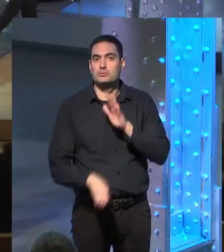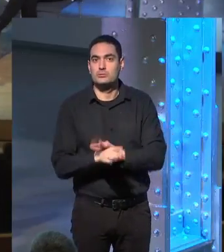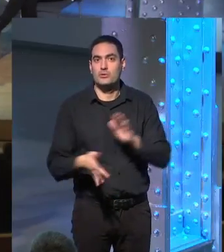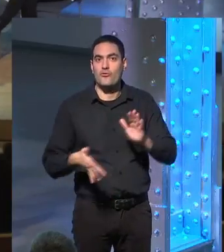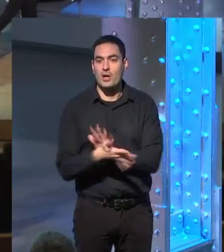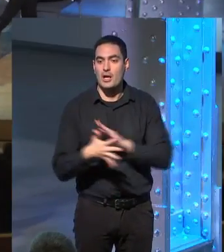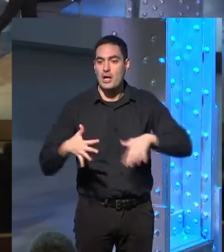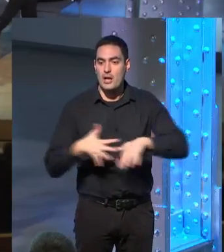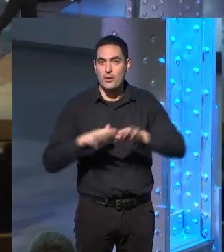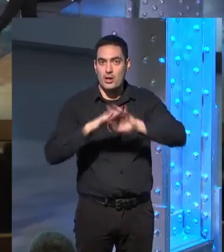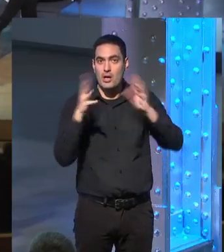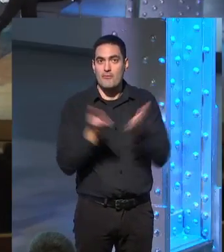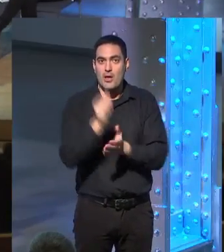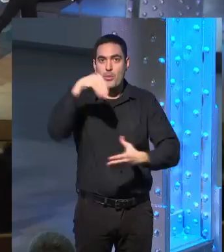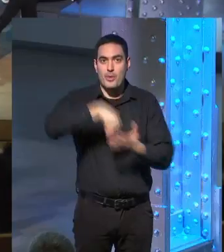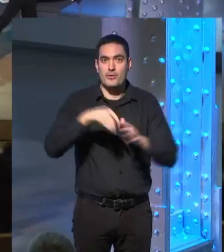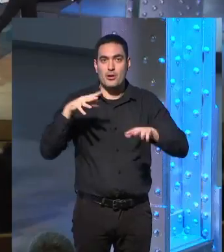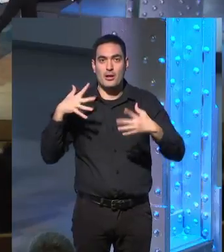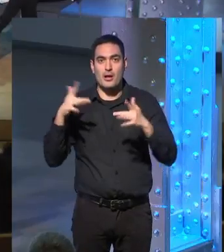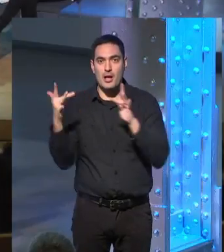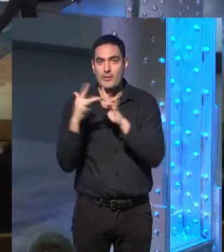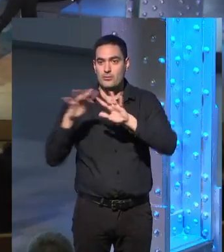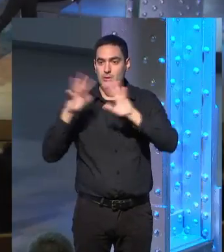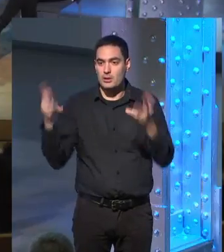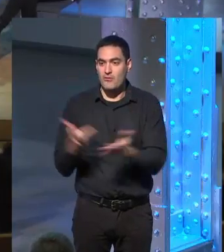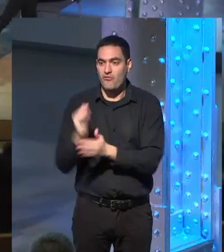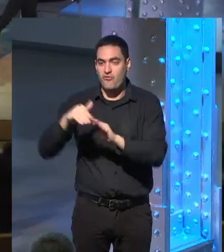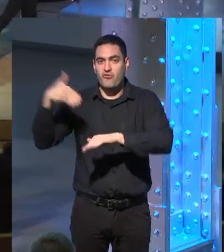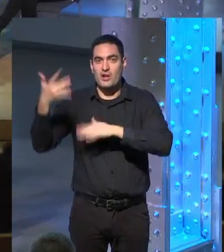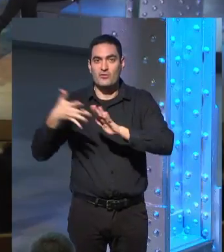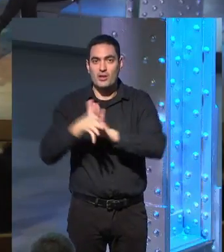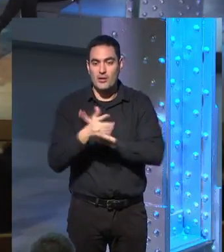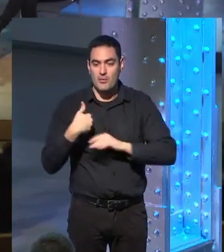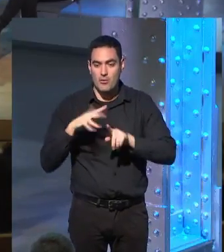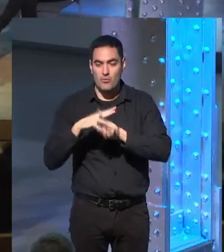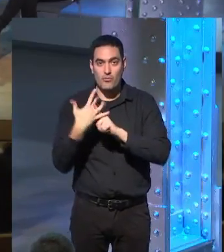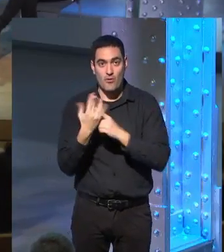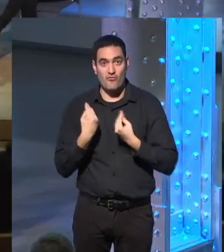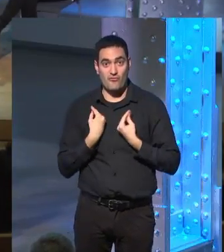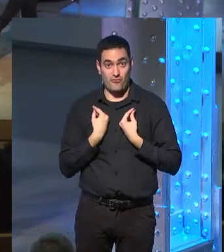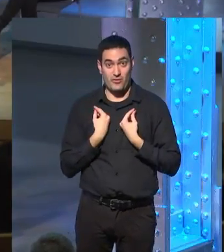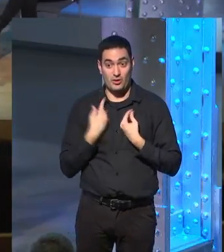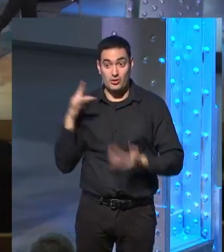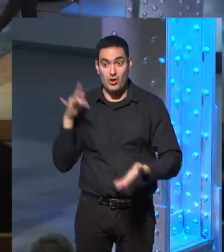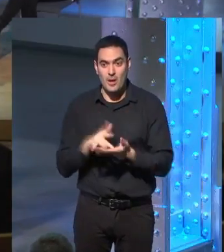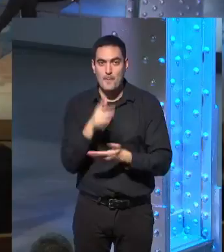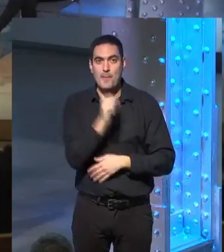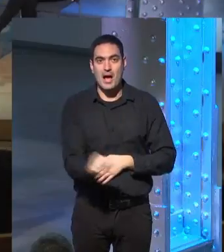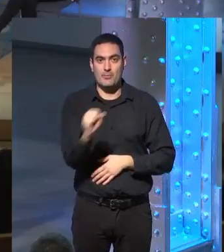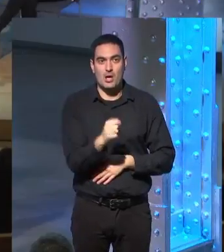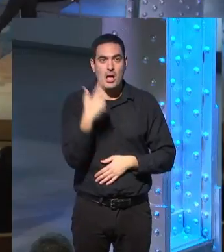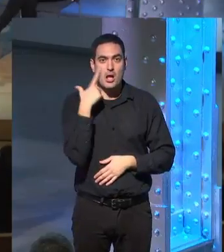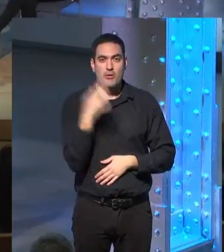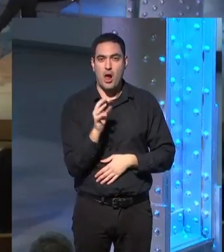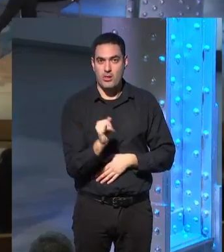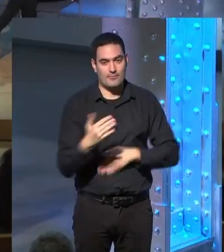una relación online y offline, es una relación, o sea, es educar en el mundo en el que nos ha tocado vivir, que es maravilloso, que tiene muchos riesgos,